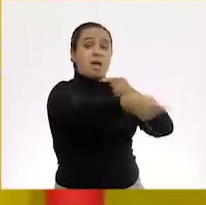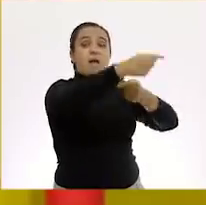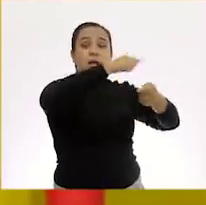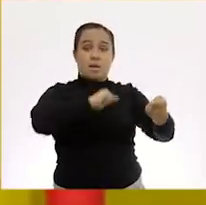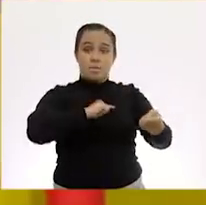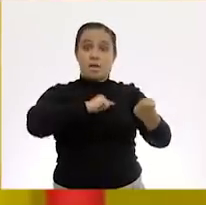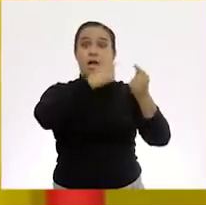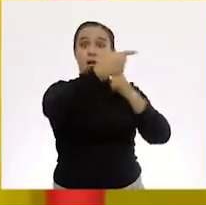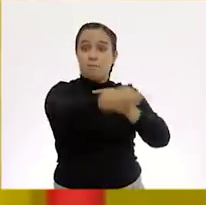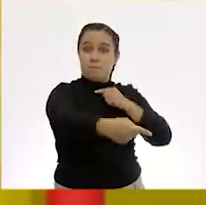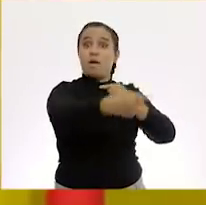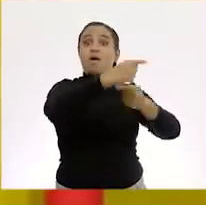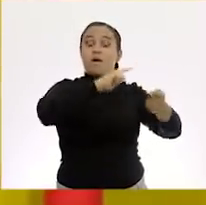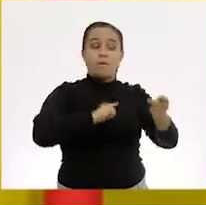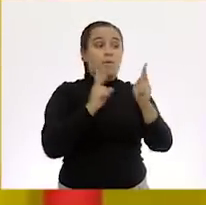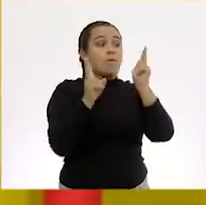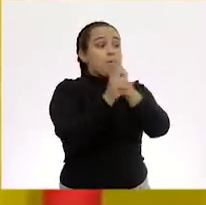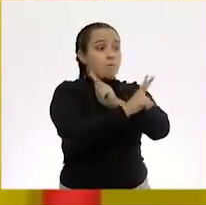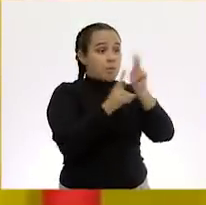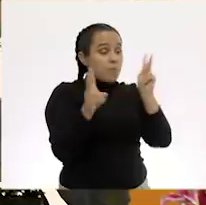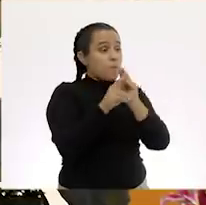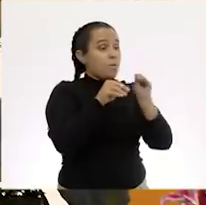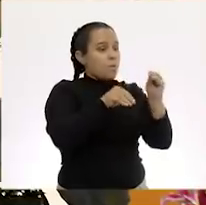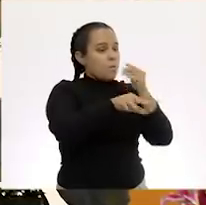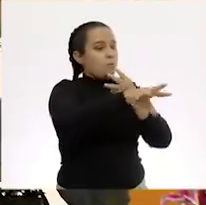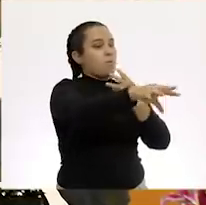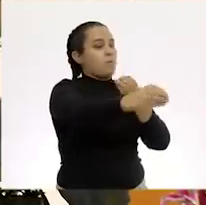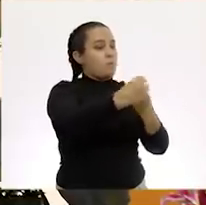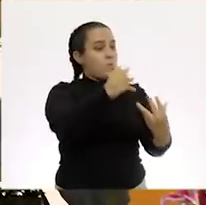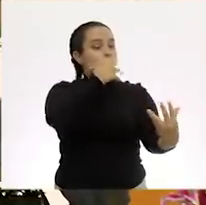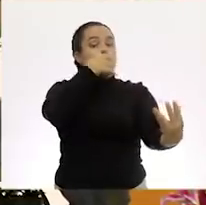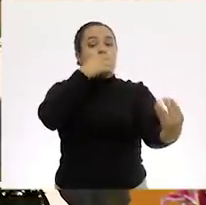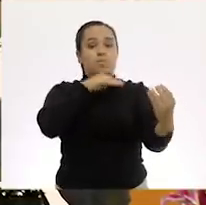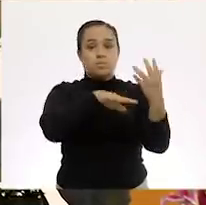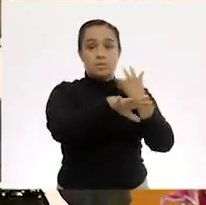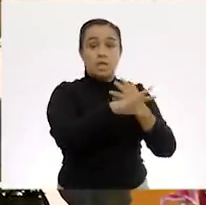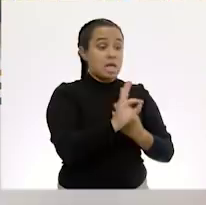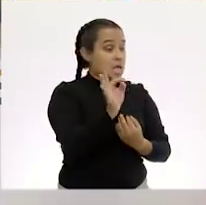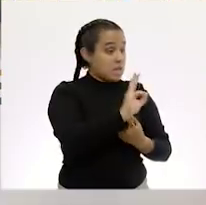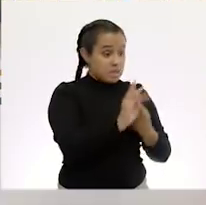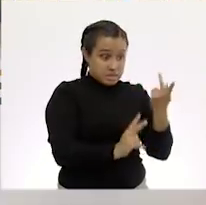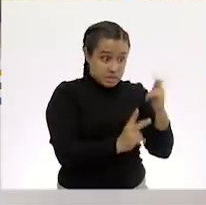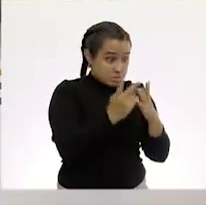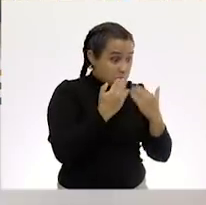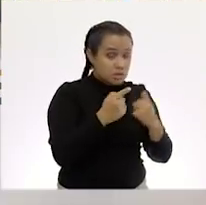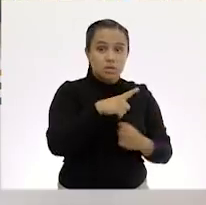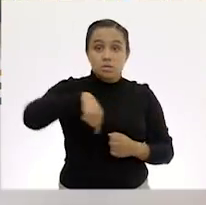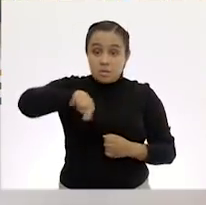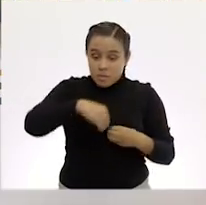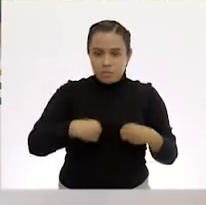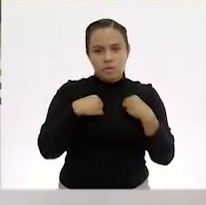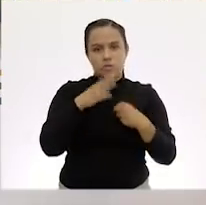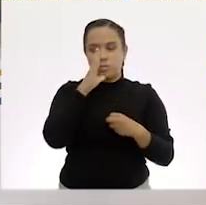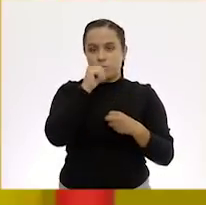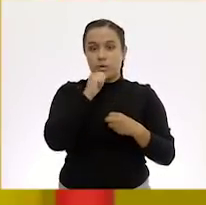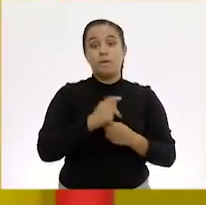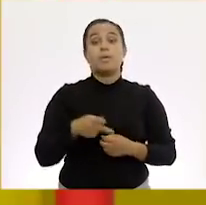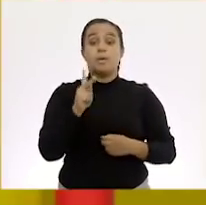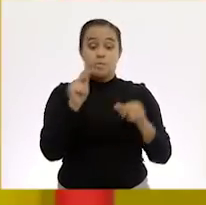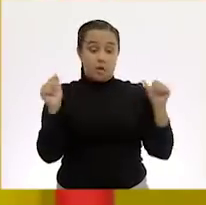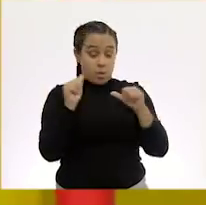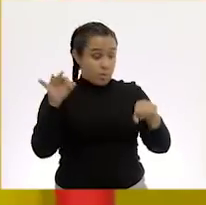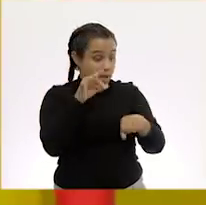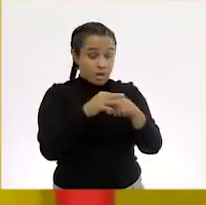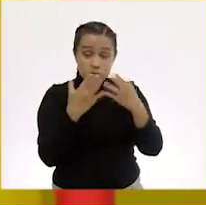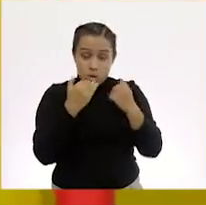carbono. Y así sigue el es. partido todo el tiempo. Entonces, sin las plantas, nosotros no podríamos vivir. Así Pero es. sin las abejas, las plantas